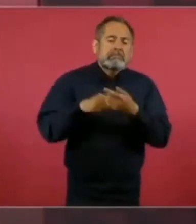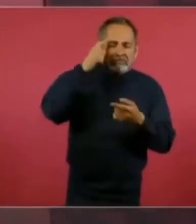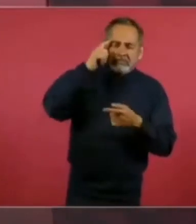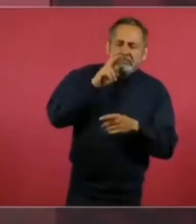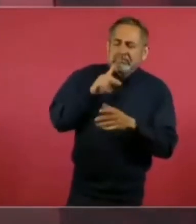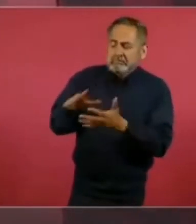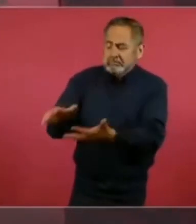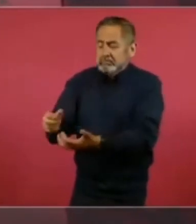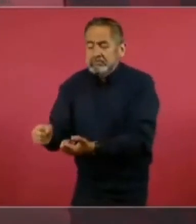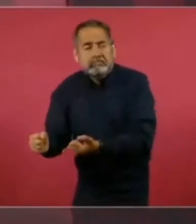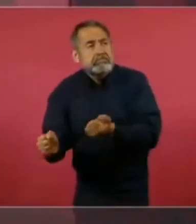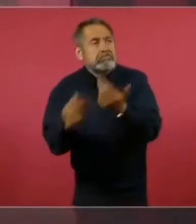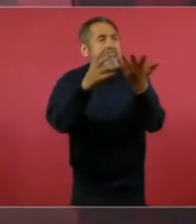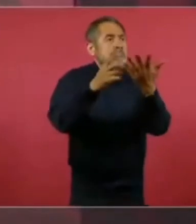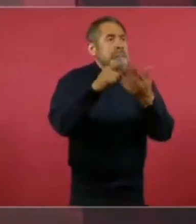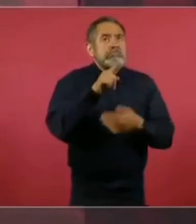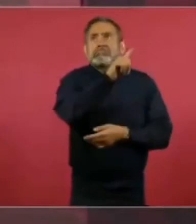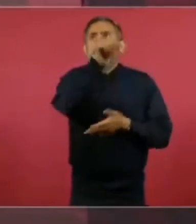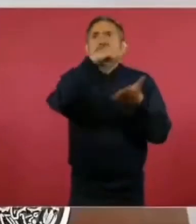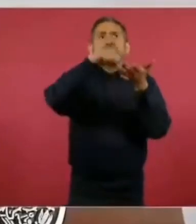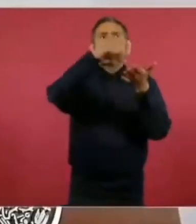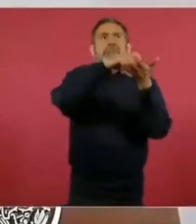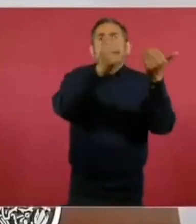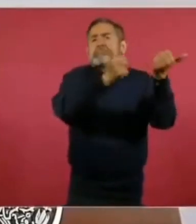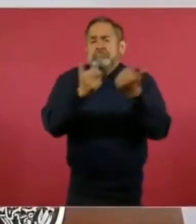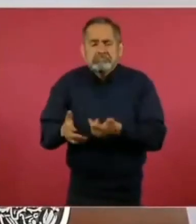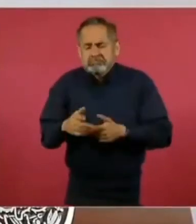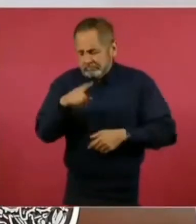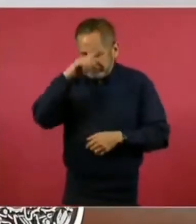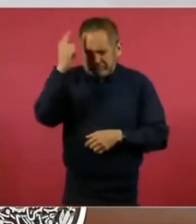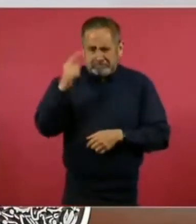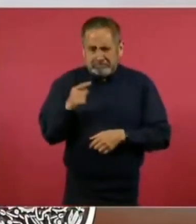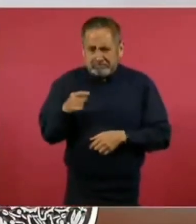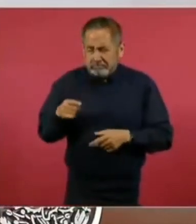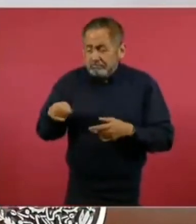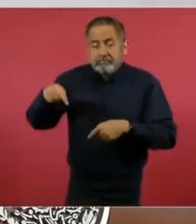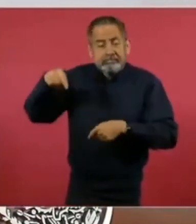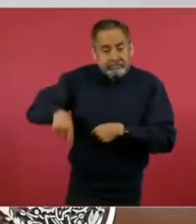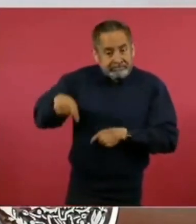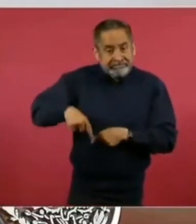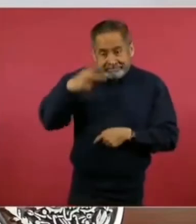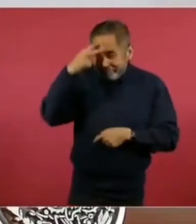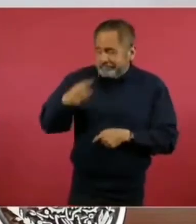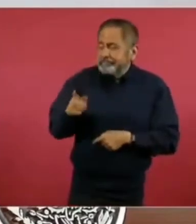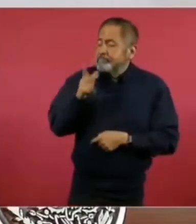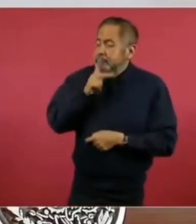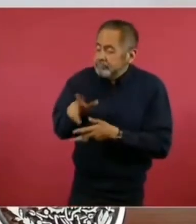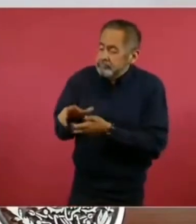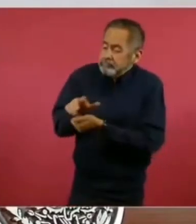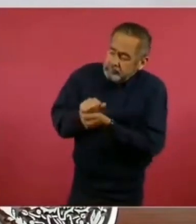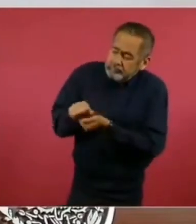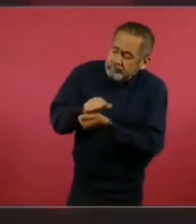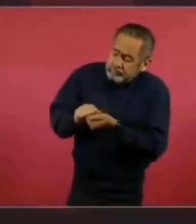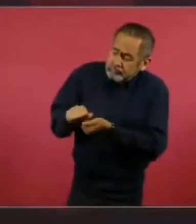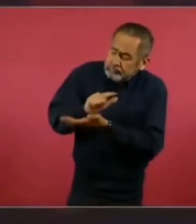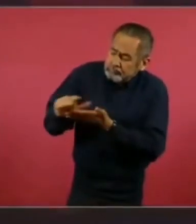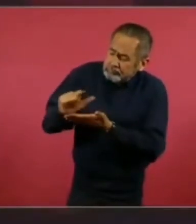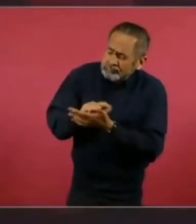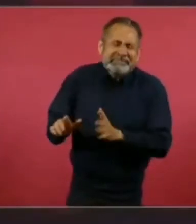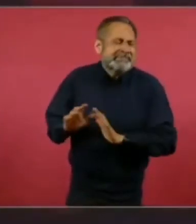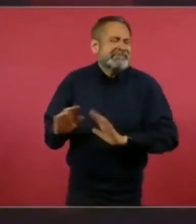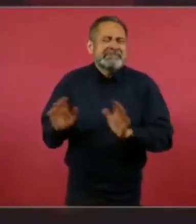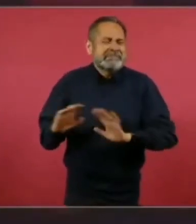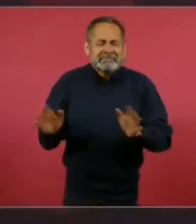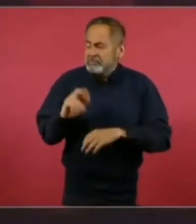decían que no era negocio la refinación, que el negocio era sacar